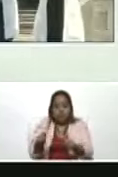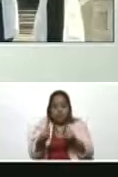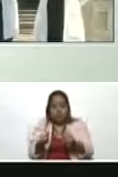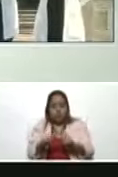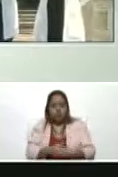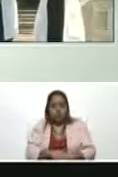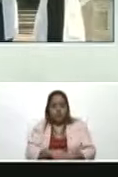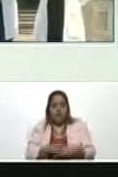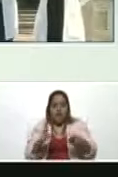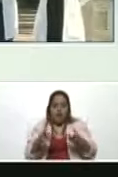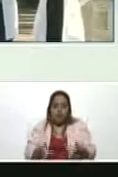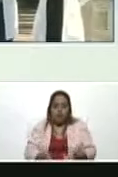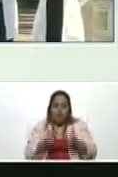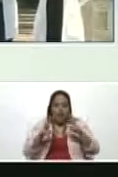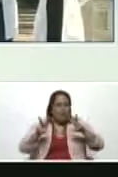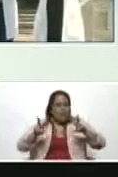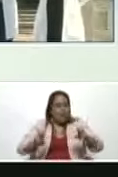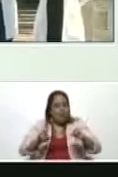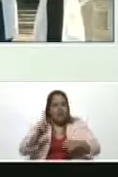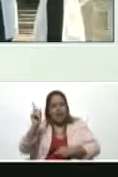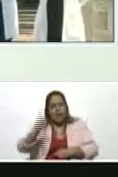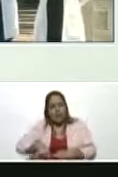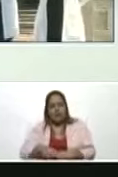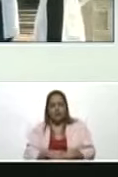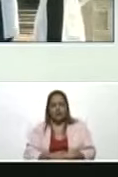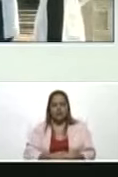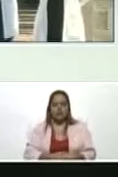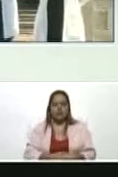a inaugurar de paquete también.